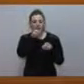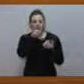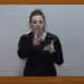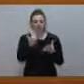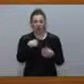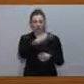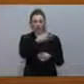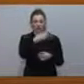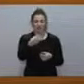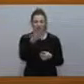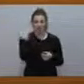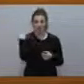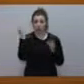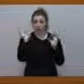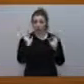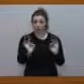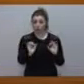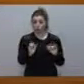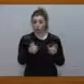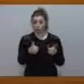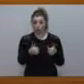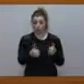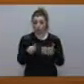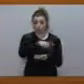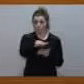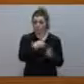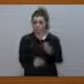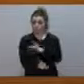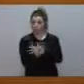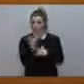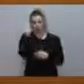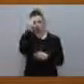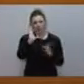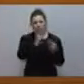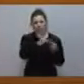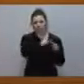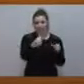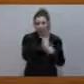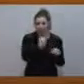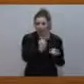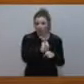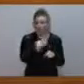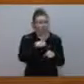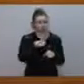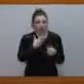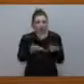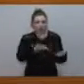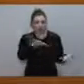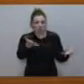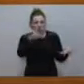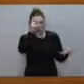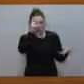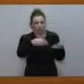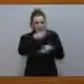3 semanas, cuando casi empezó este conflicto. Creemos que estos trabajadores no se les puede dejar en el limbo durante un